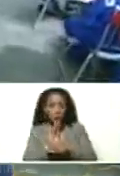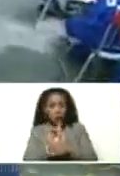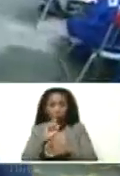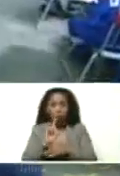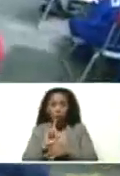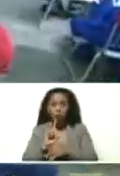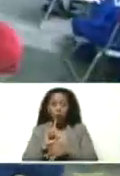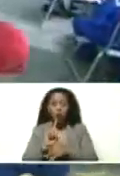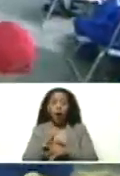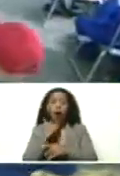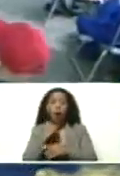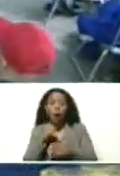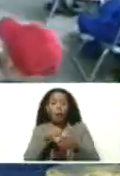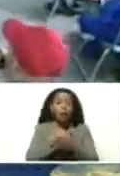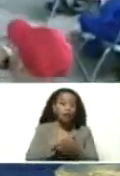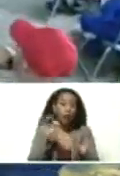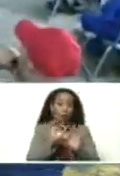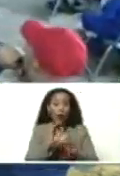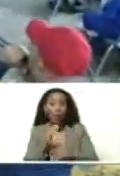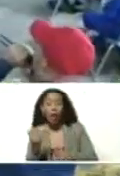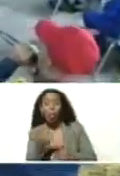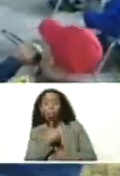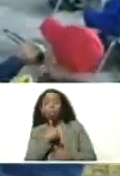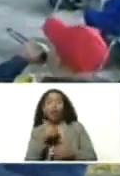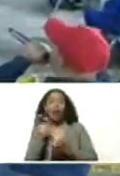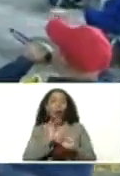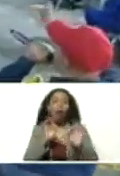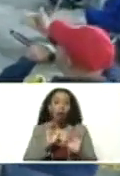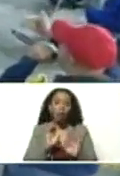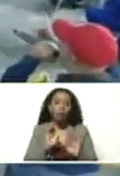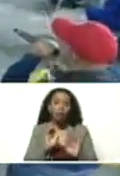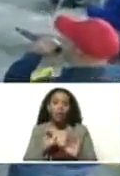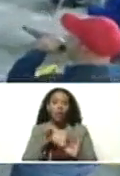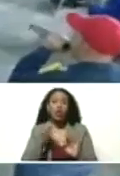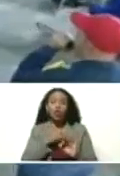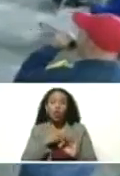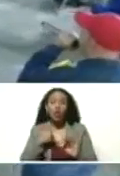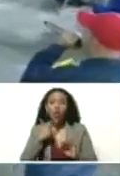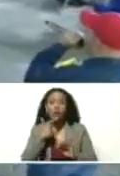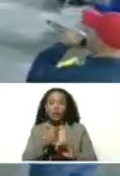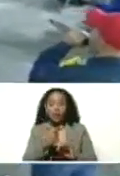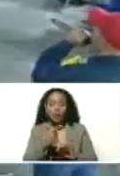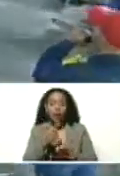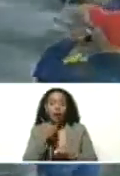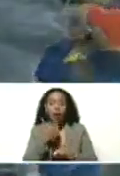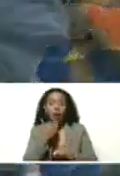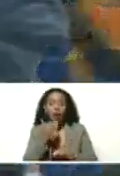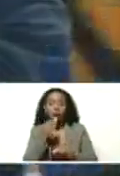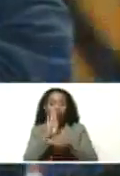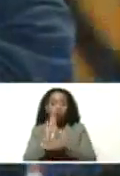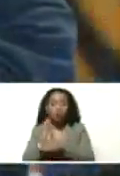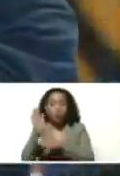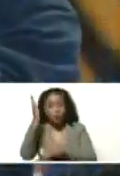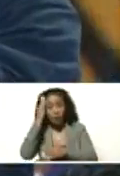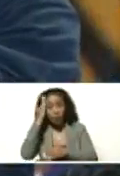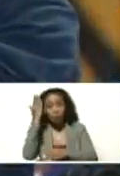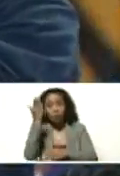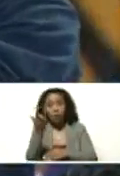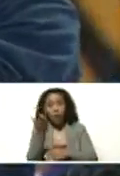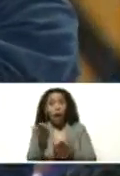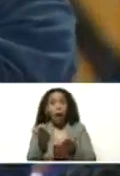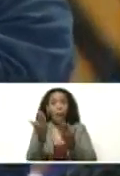vayan a accidentar. Entonces, presidente, ¿qué quiero decir con esto? En consecuencia, sabemos que usted nos